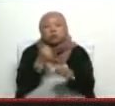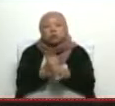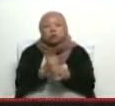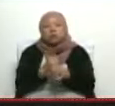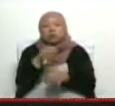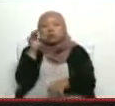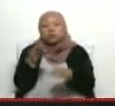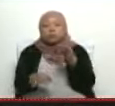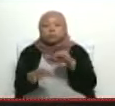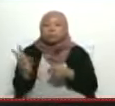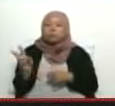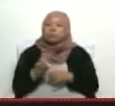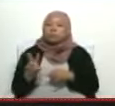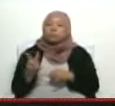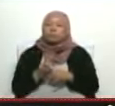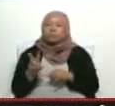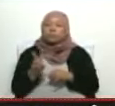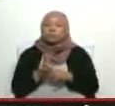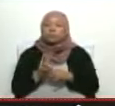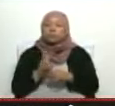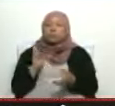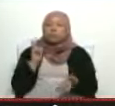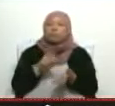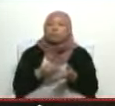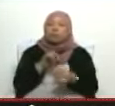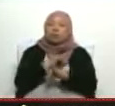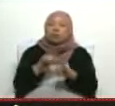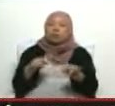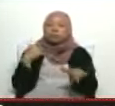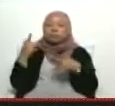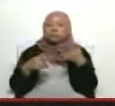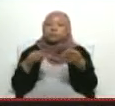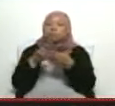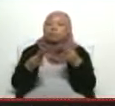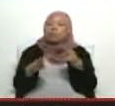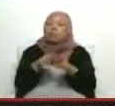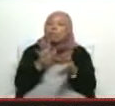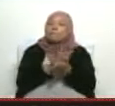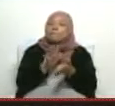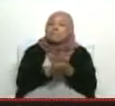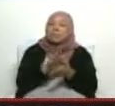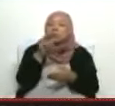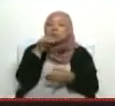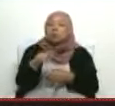la justicia venezolana para mantener el clima de paz y de convivencia.